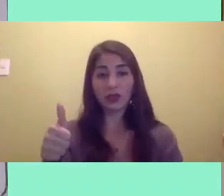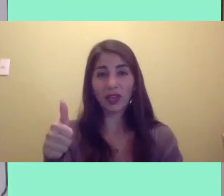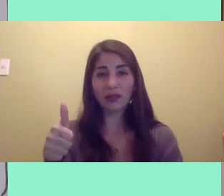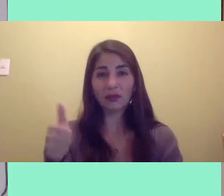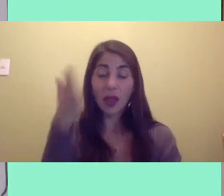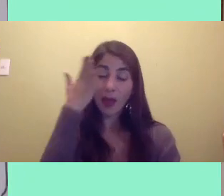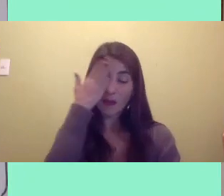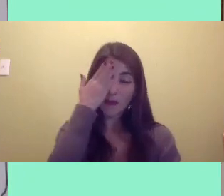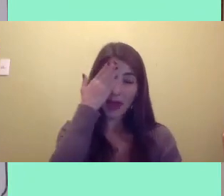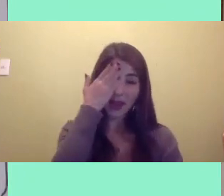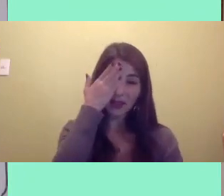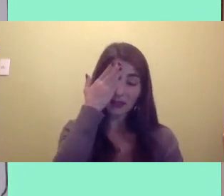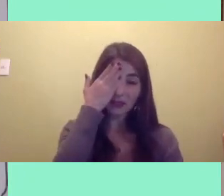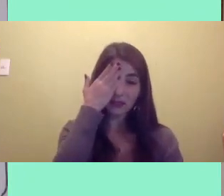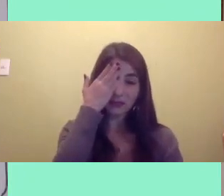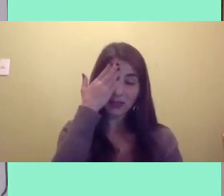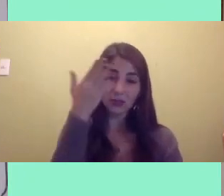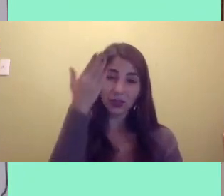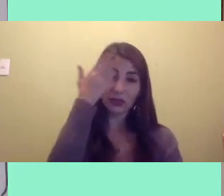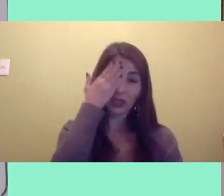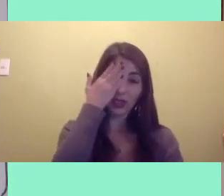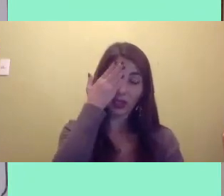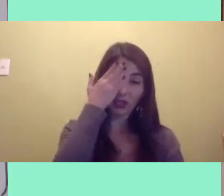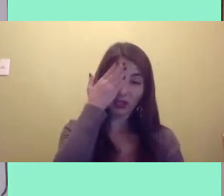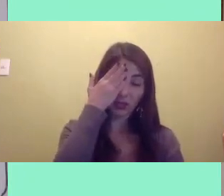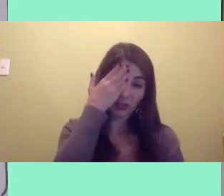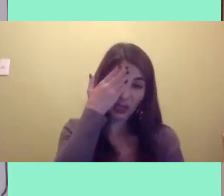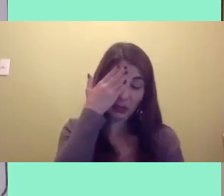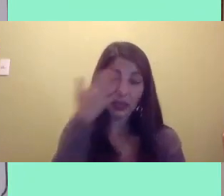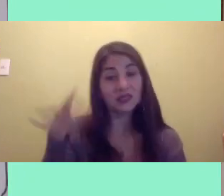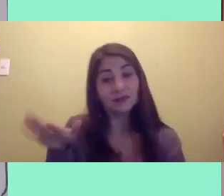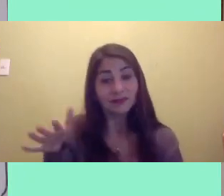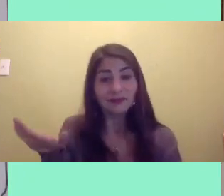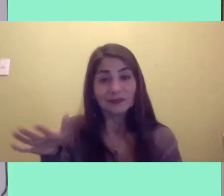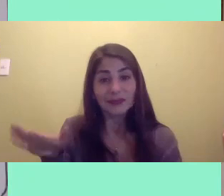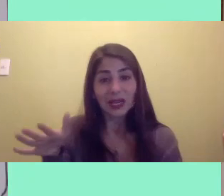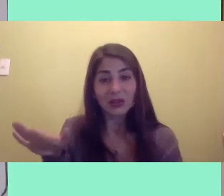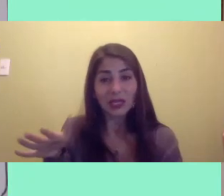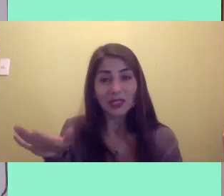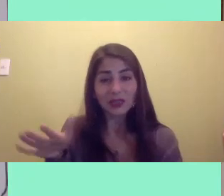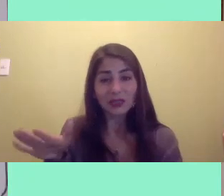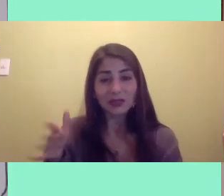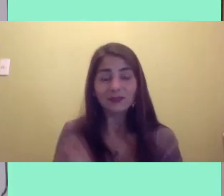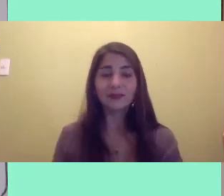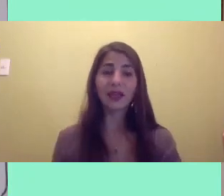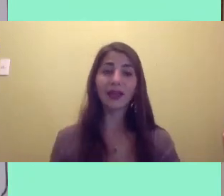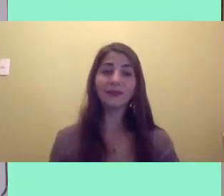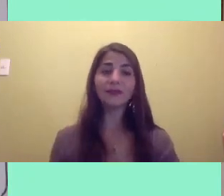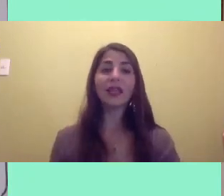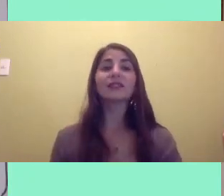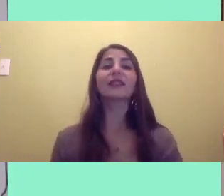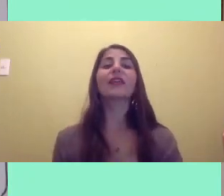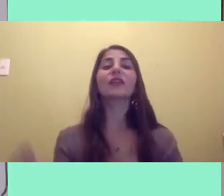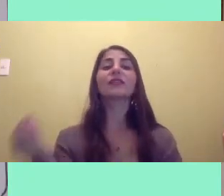te puedo responder bien, mal, es tocando aquí el ojo y poniendo cara mal, más o menos,